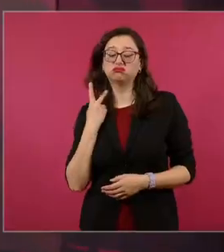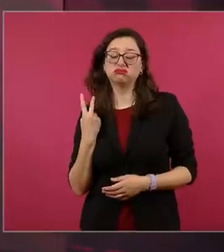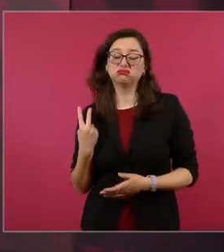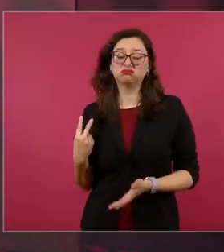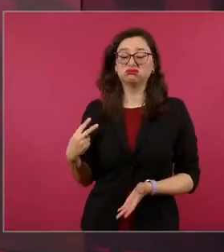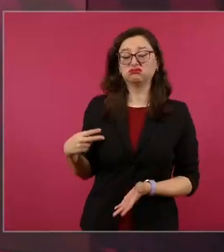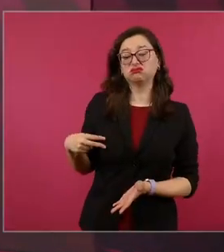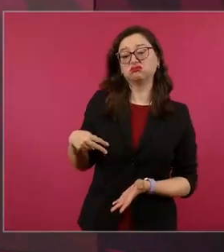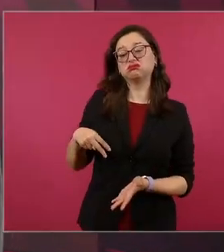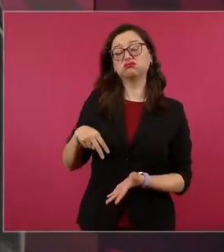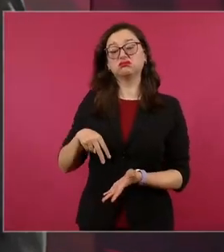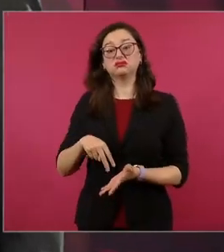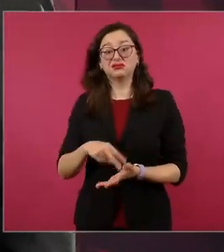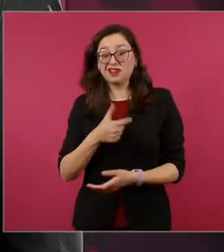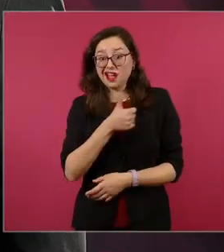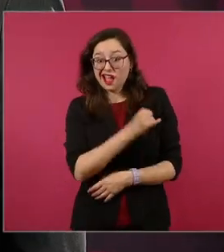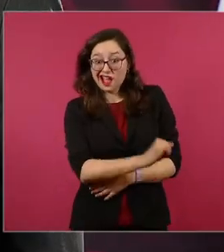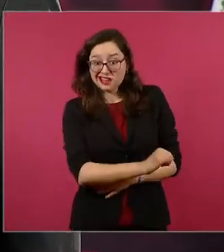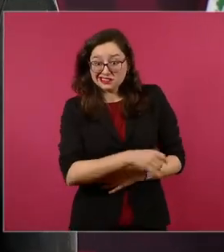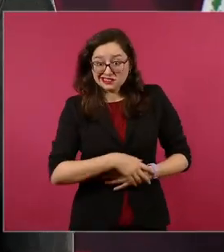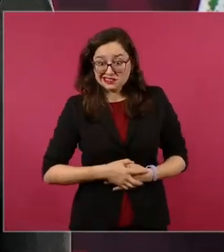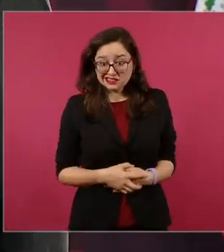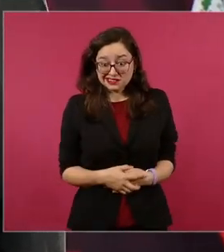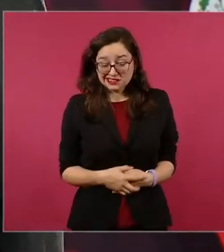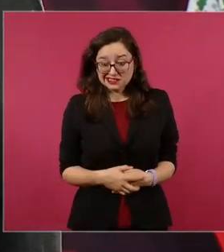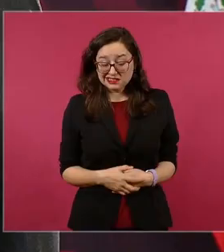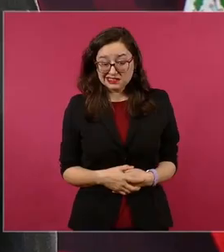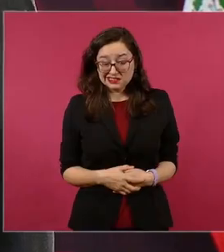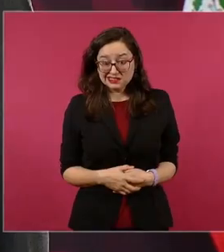Y ese era el modelo a seguir.